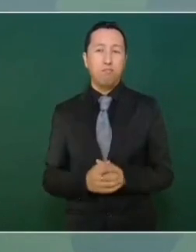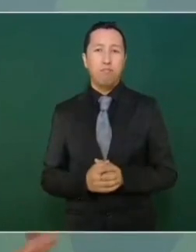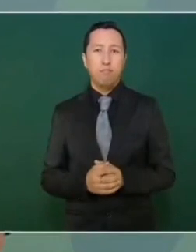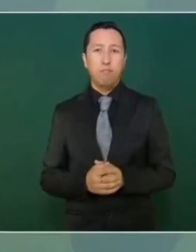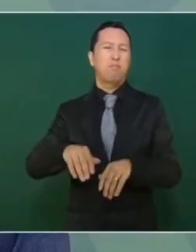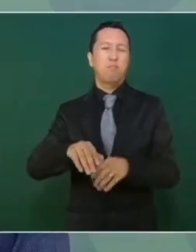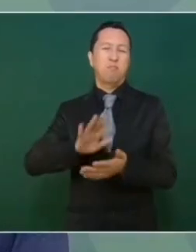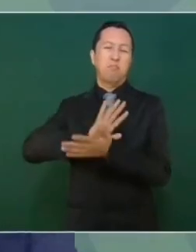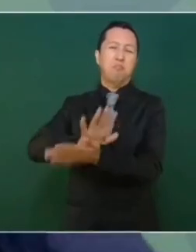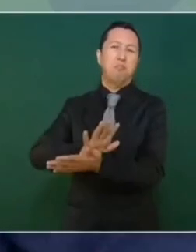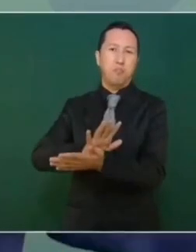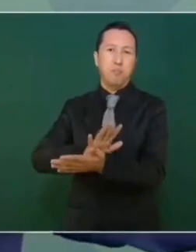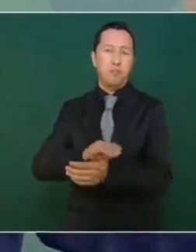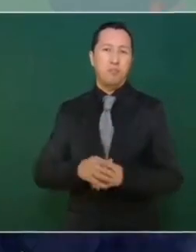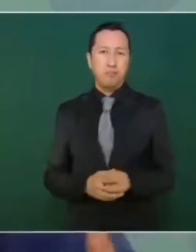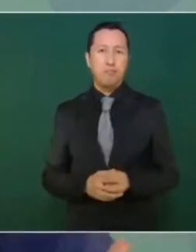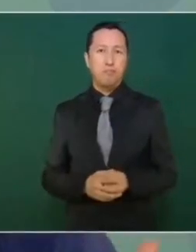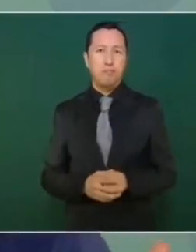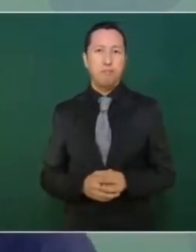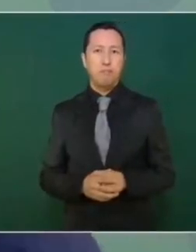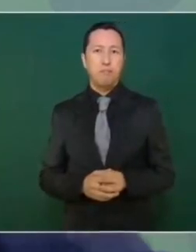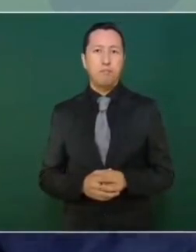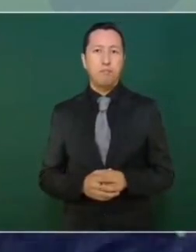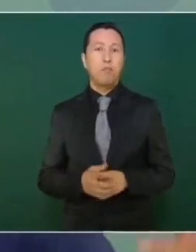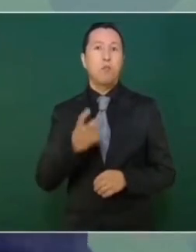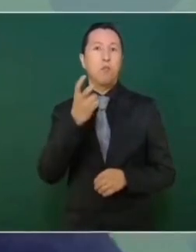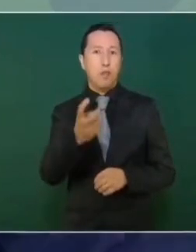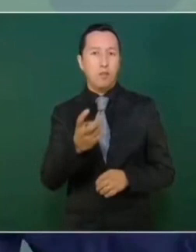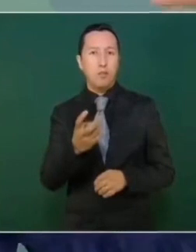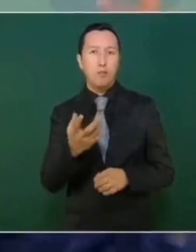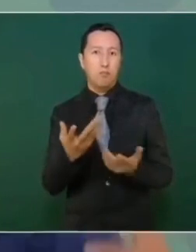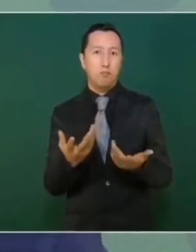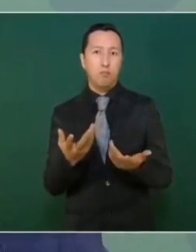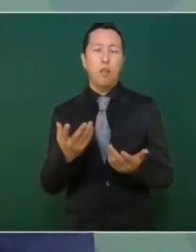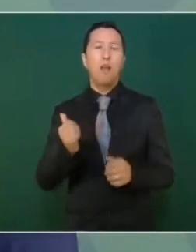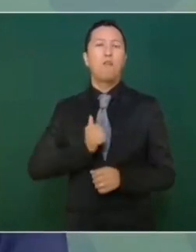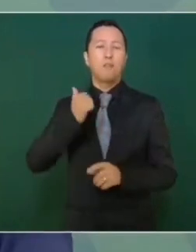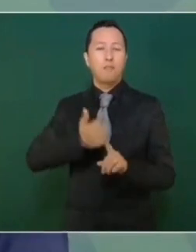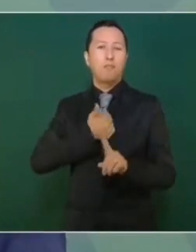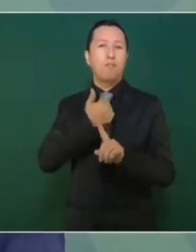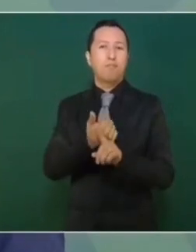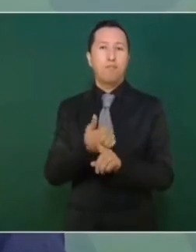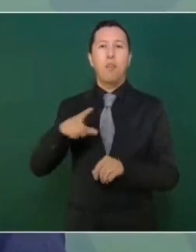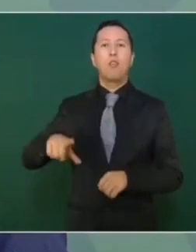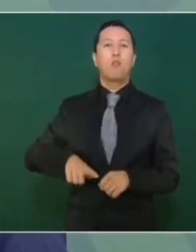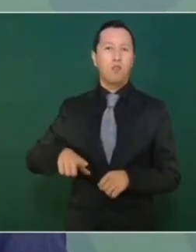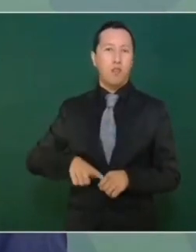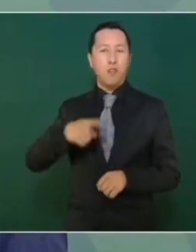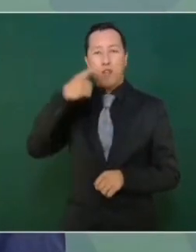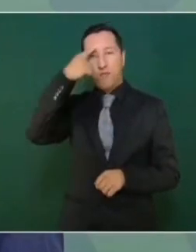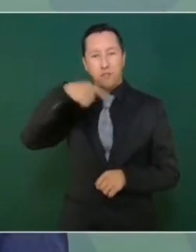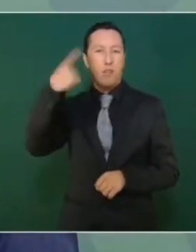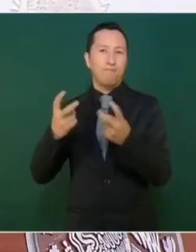los pueblos. Entonces, utilizan a los gobiernos como instrumentos para facilitar el